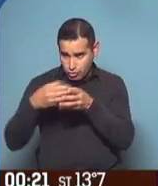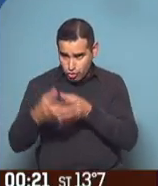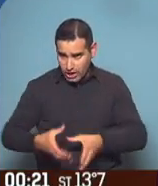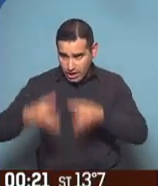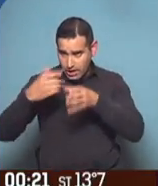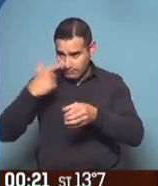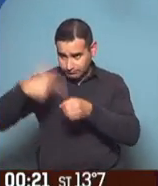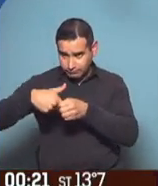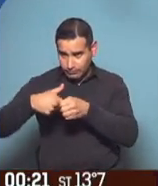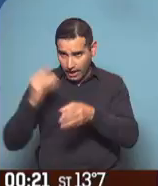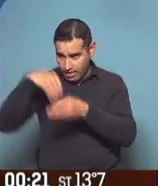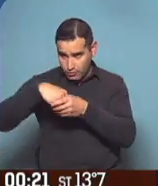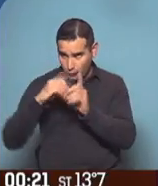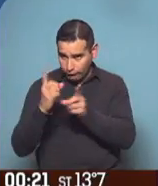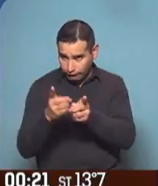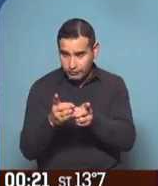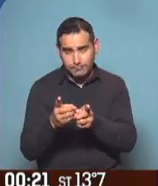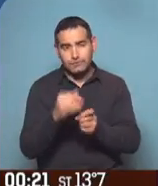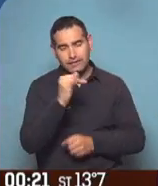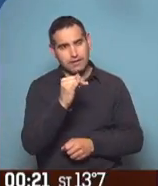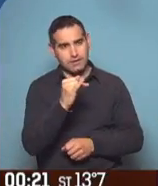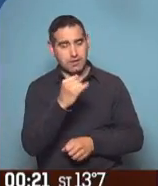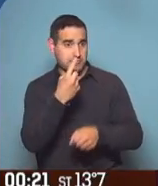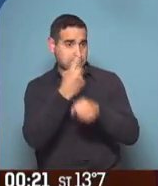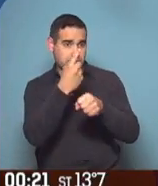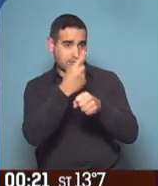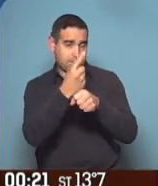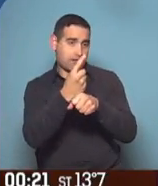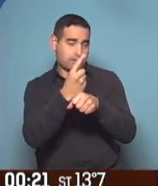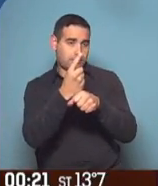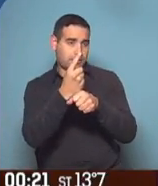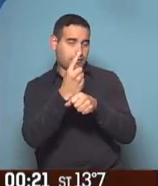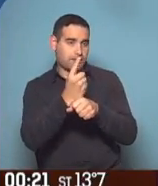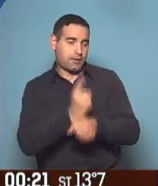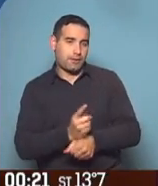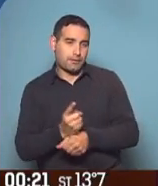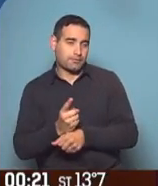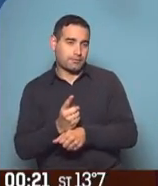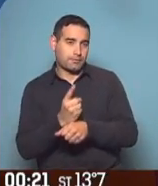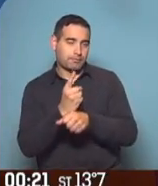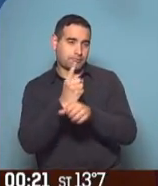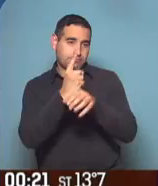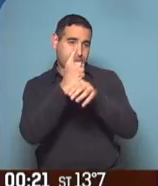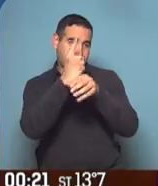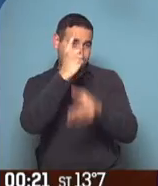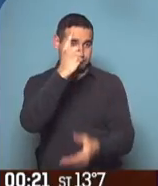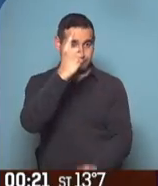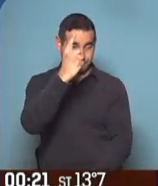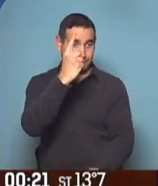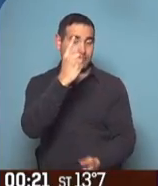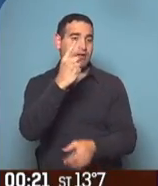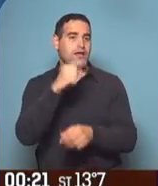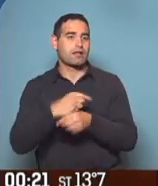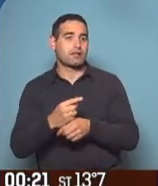dólar en la parte principal lo saca de la influencia de la carrera terrestre y el